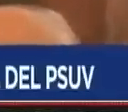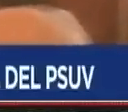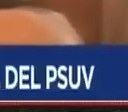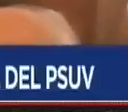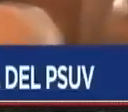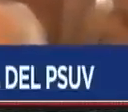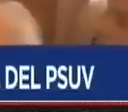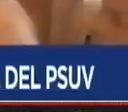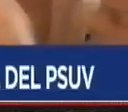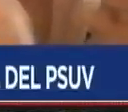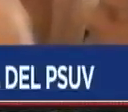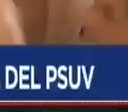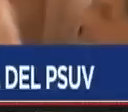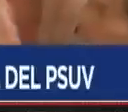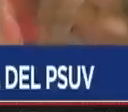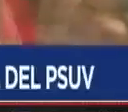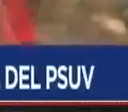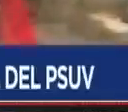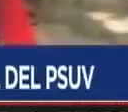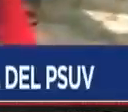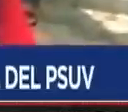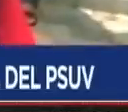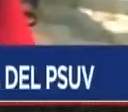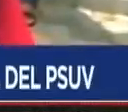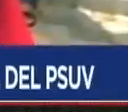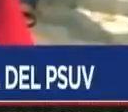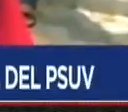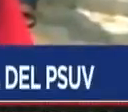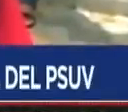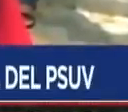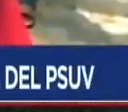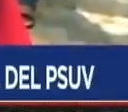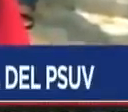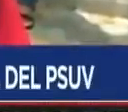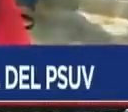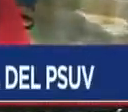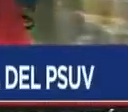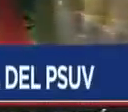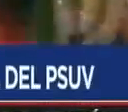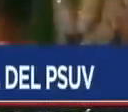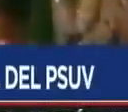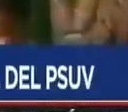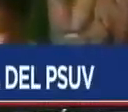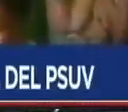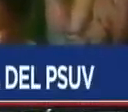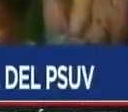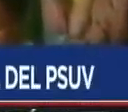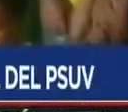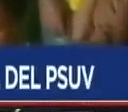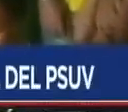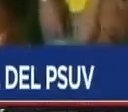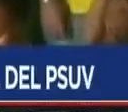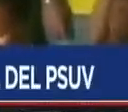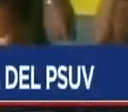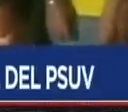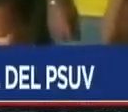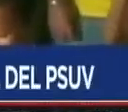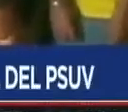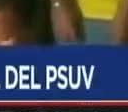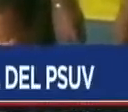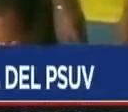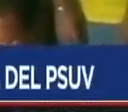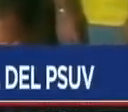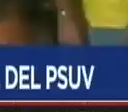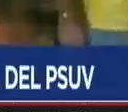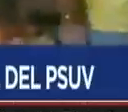seguro seguirá demostrando, su lealtad a este pueblo, a este proyecto. Hay que poner